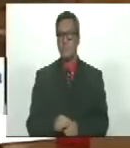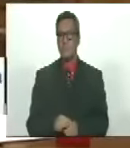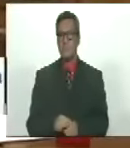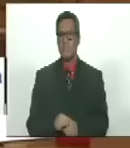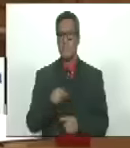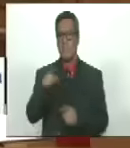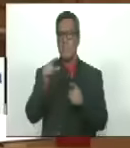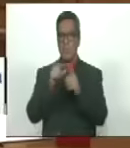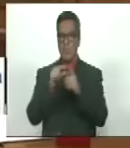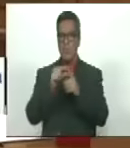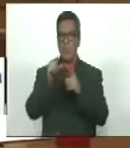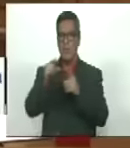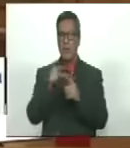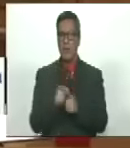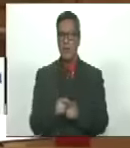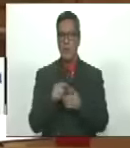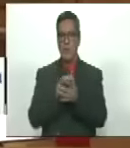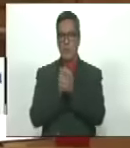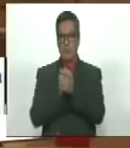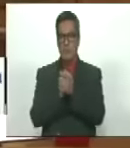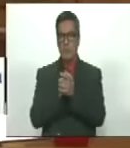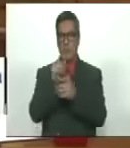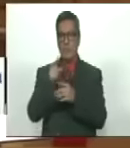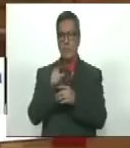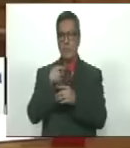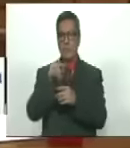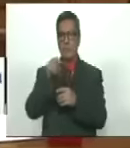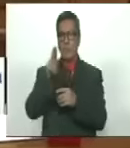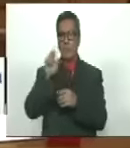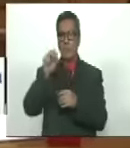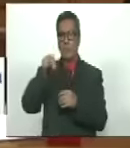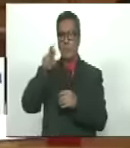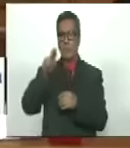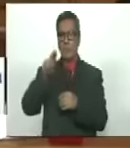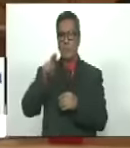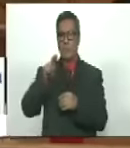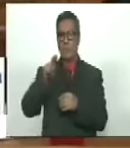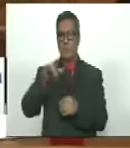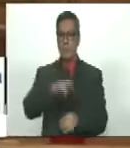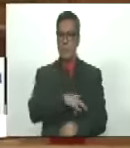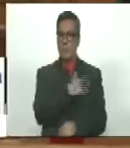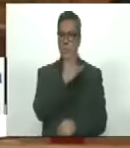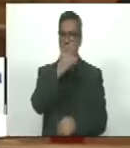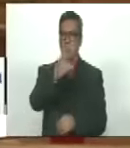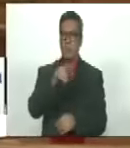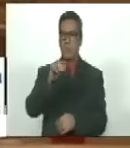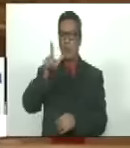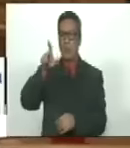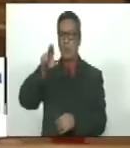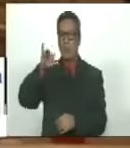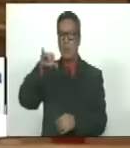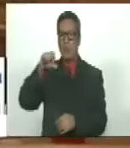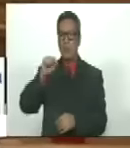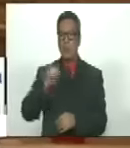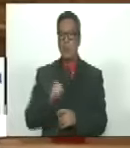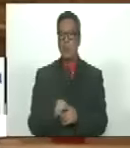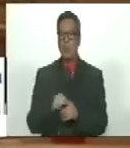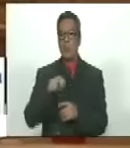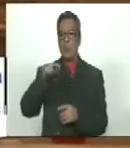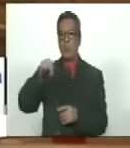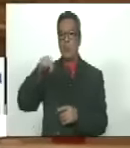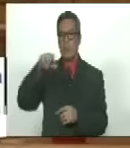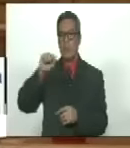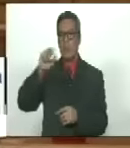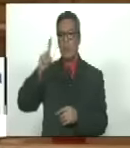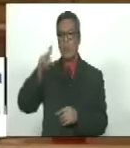Voy a darle la palabra, aquí está un compañero de la UNER, de la Universidad Nacional Experimental Rómulo Gallego, Luis Nadales, ¿puede